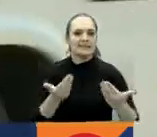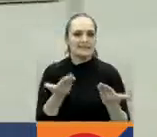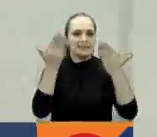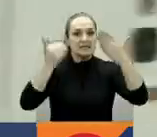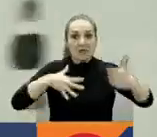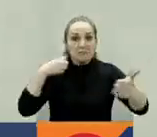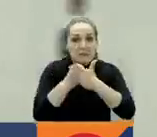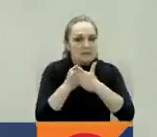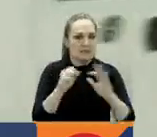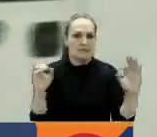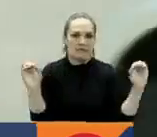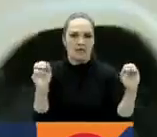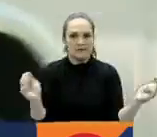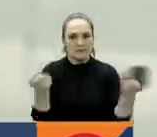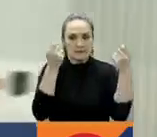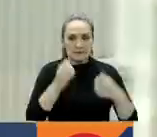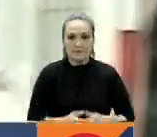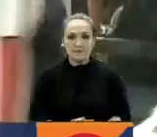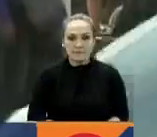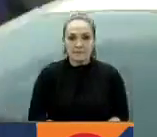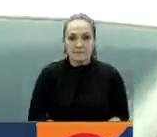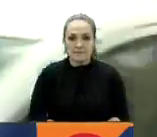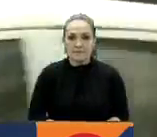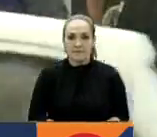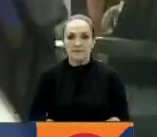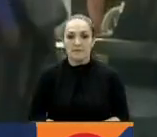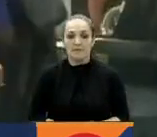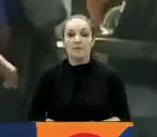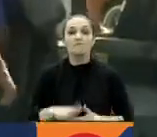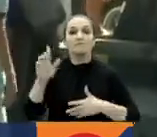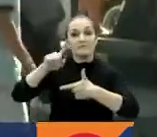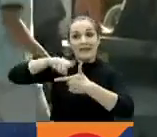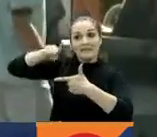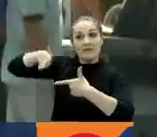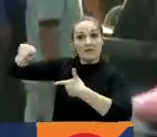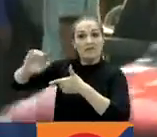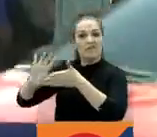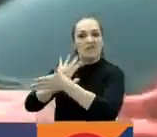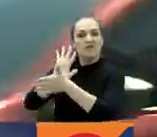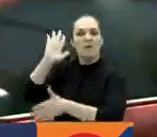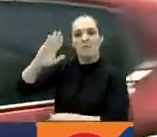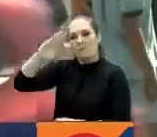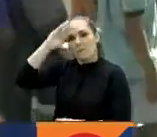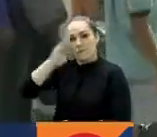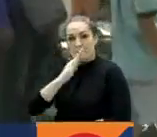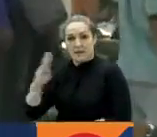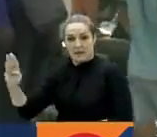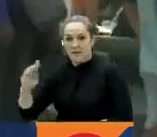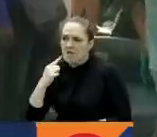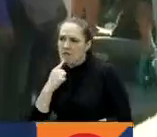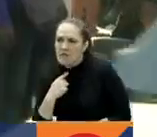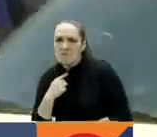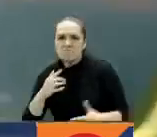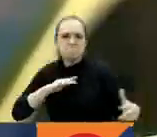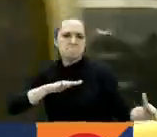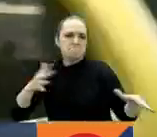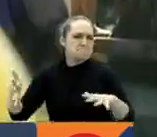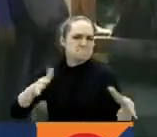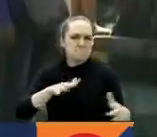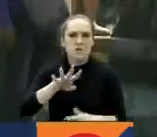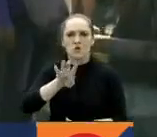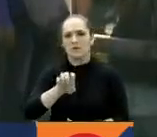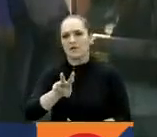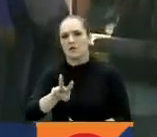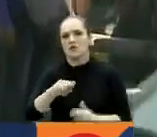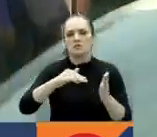vías. Según cifras de la Policía de Tránsito y Transporte de la Policía Metropolitana, esperan que se movilicen más de